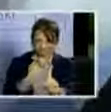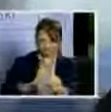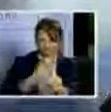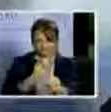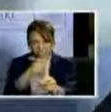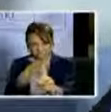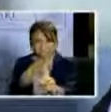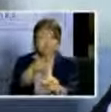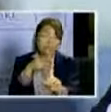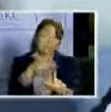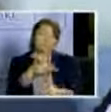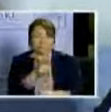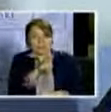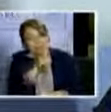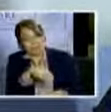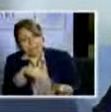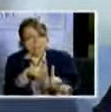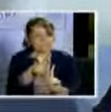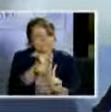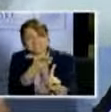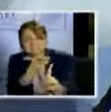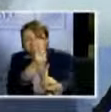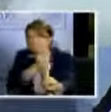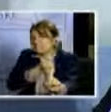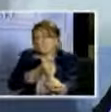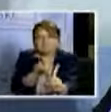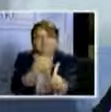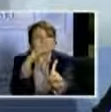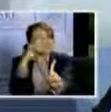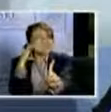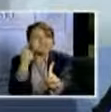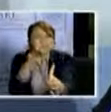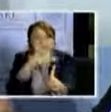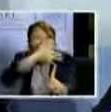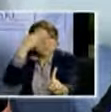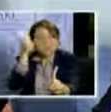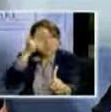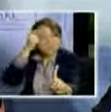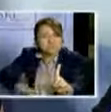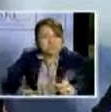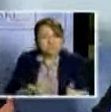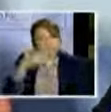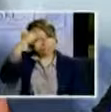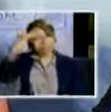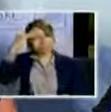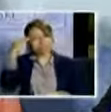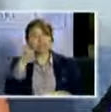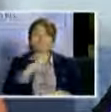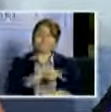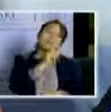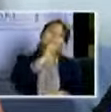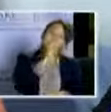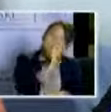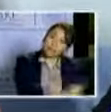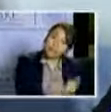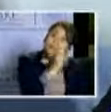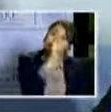tiempo. Y también está acá darle lo que hablábamos antes, lo que es el hierro